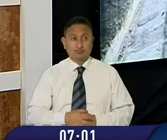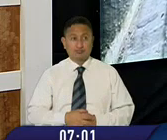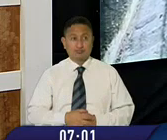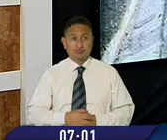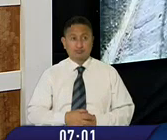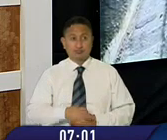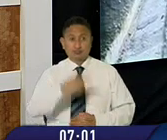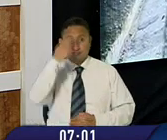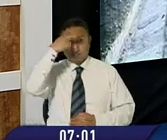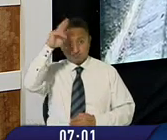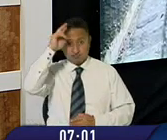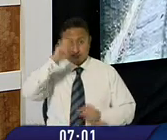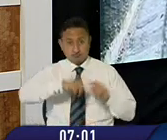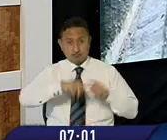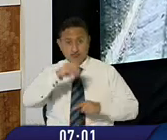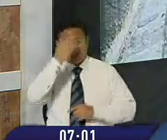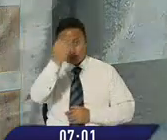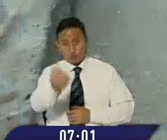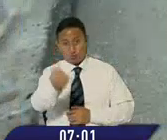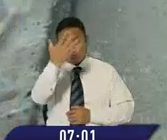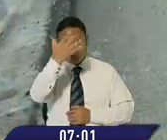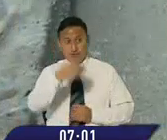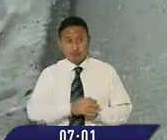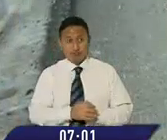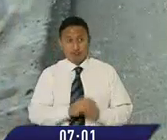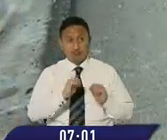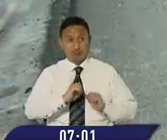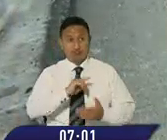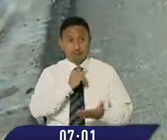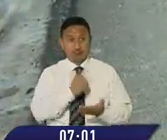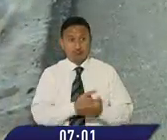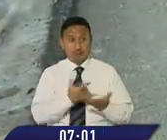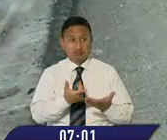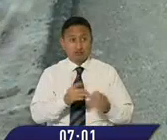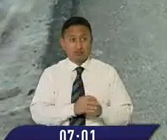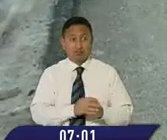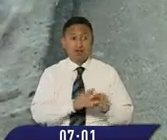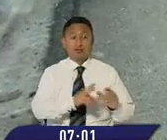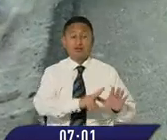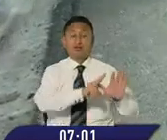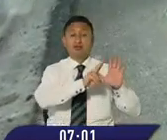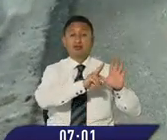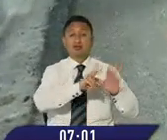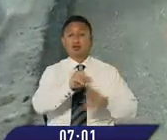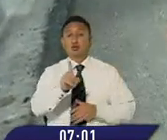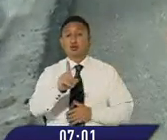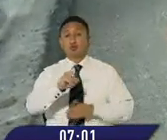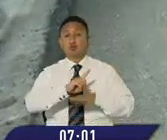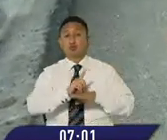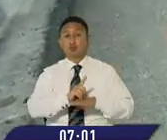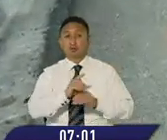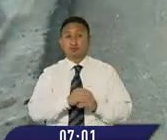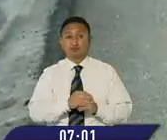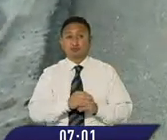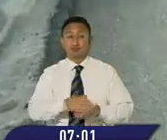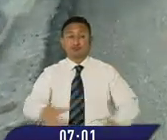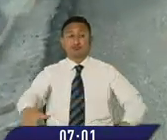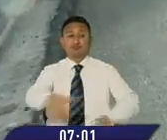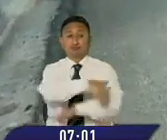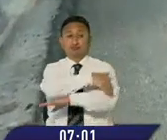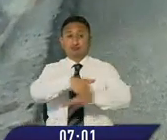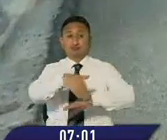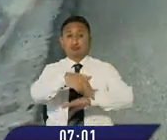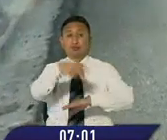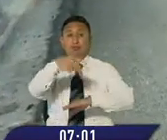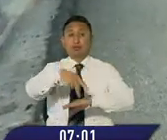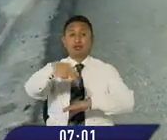Roberto, amigos televidentes, buenos días. Así es, a esta hora, cuando son exactamente las 7:01 de la mañana, la Panamericana Norte,